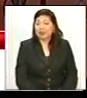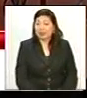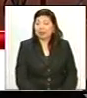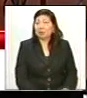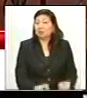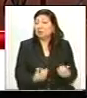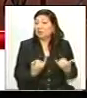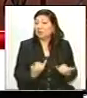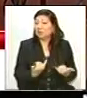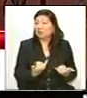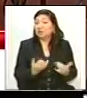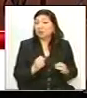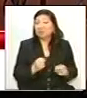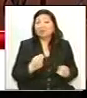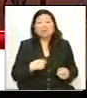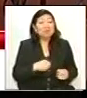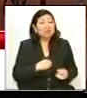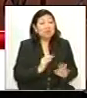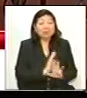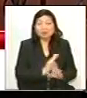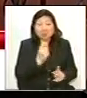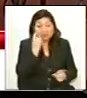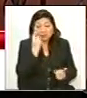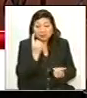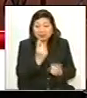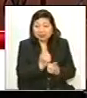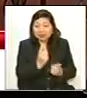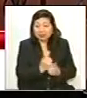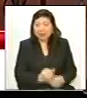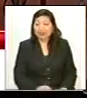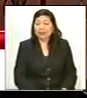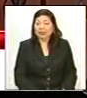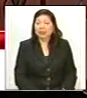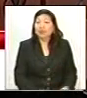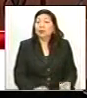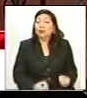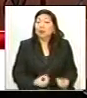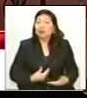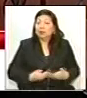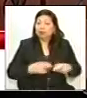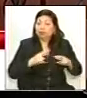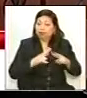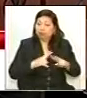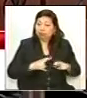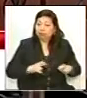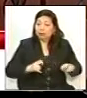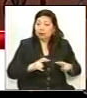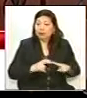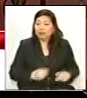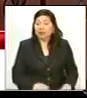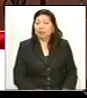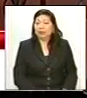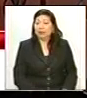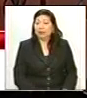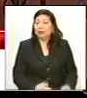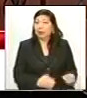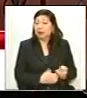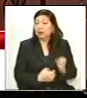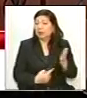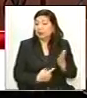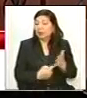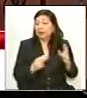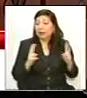Porque esto sí, nosotros no tenemos conocimiento en este aspecto, cómo es que se ha manejado con Agro Rural este tipo de temas,